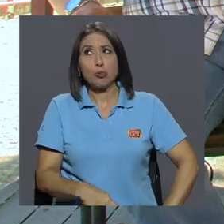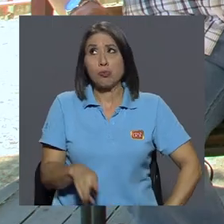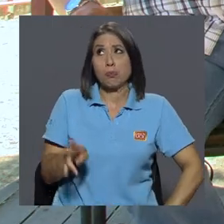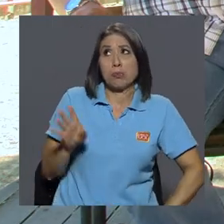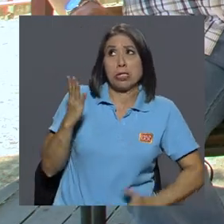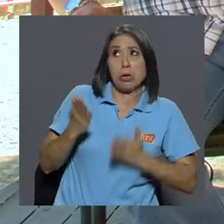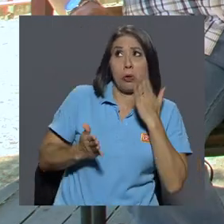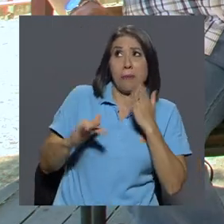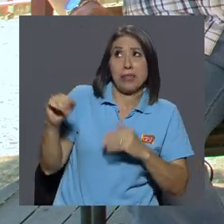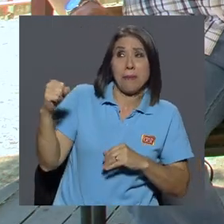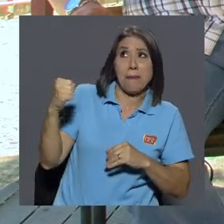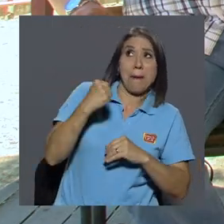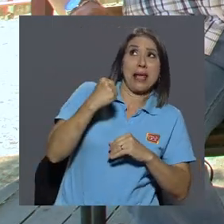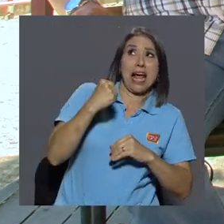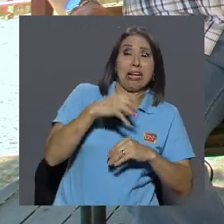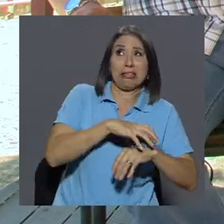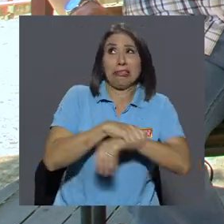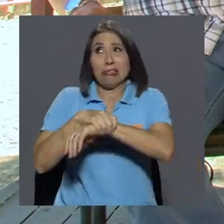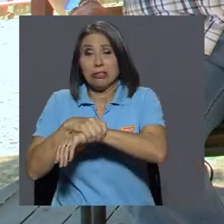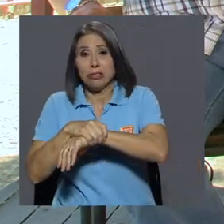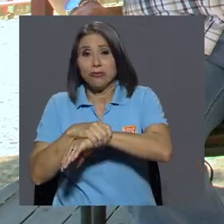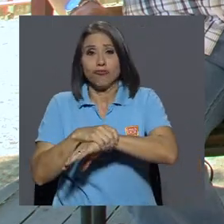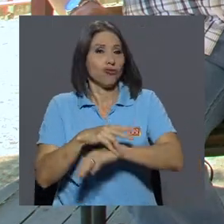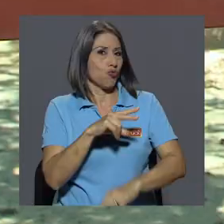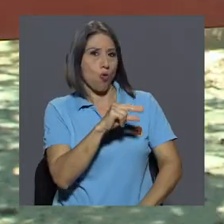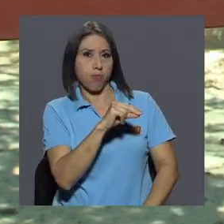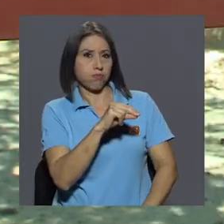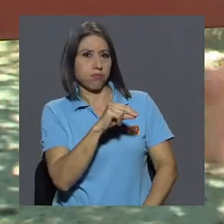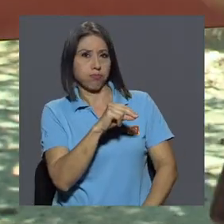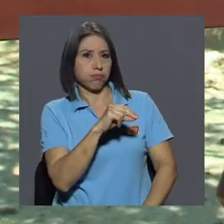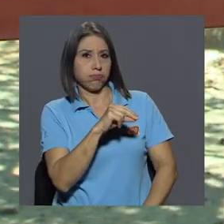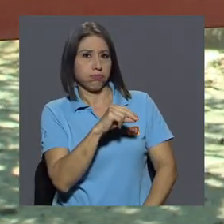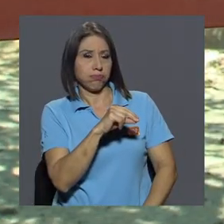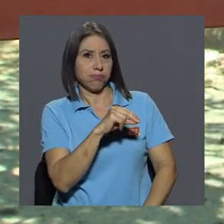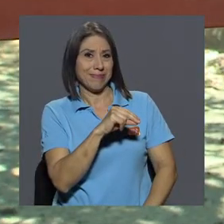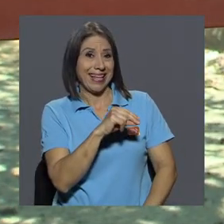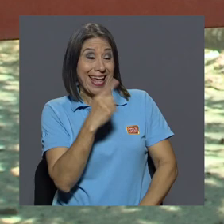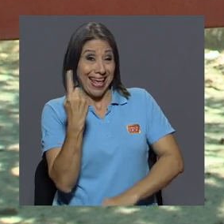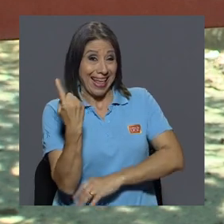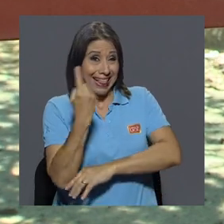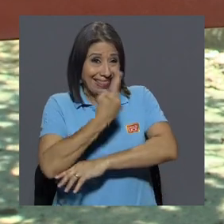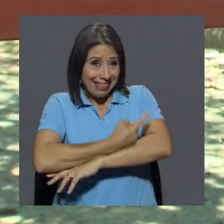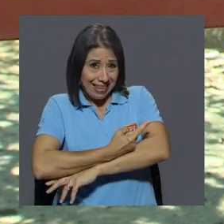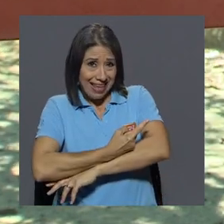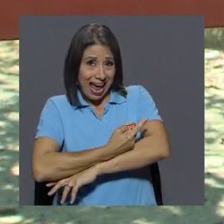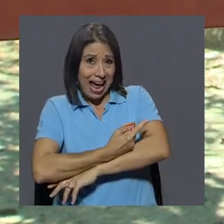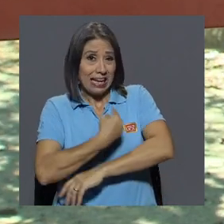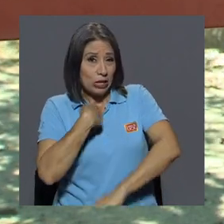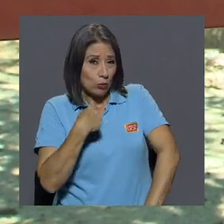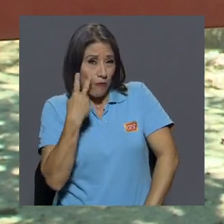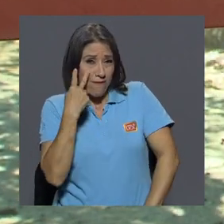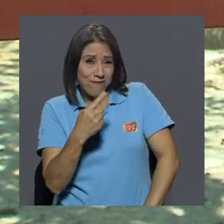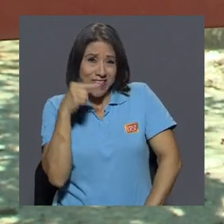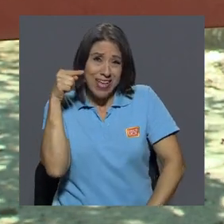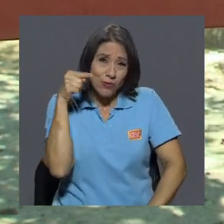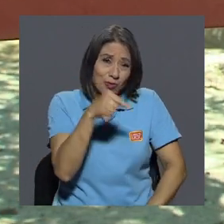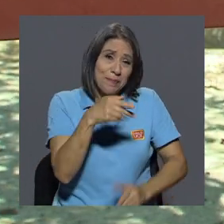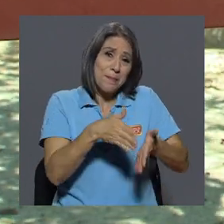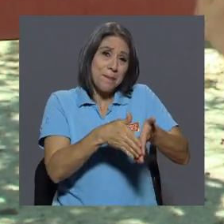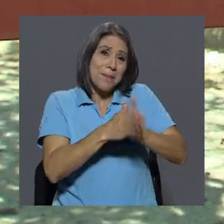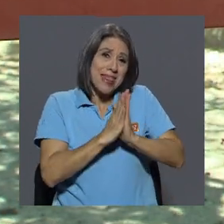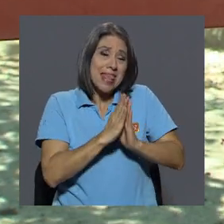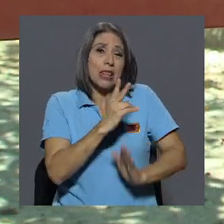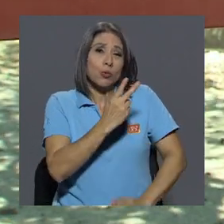Ya, y seguro me va a pegarle. Me dice, no. El día que lo vea pidiendo un